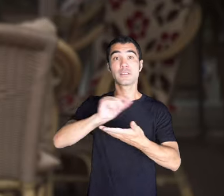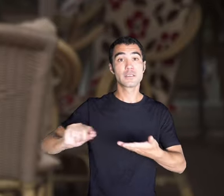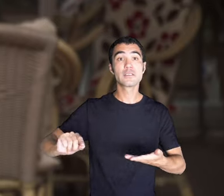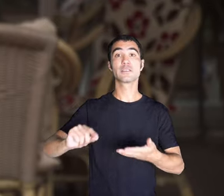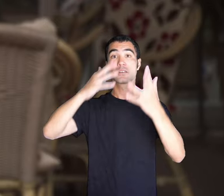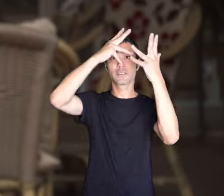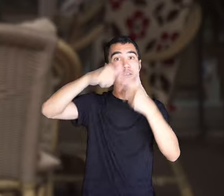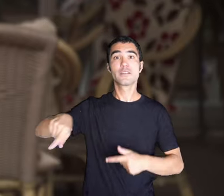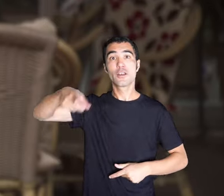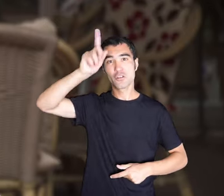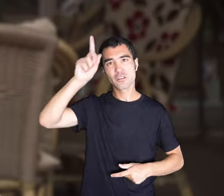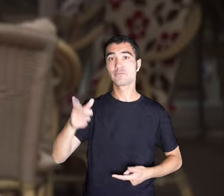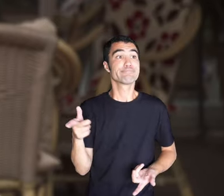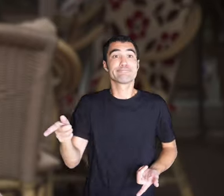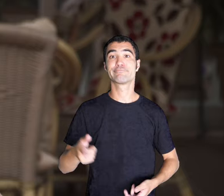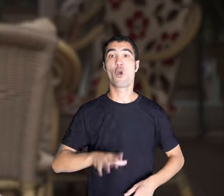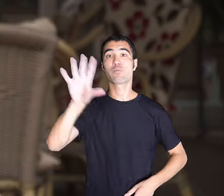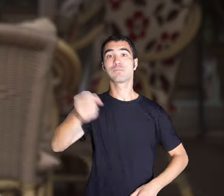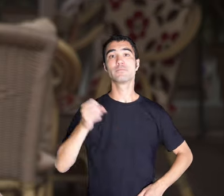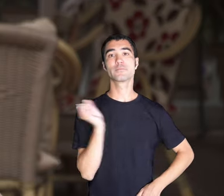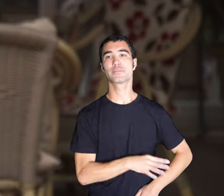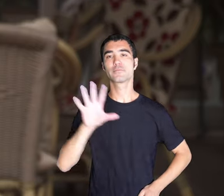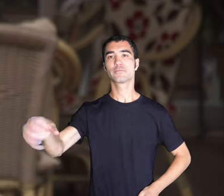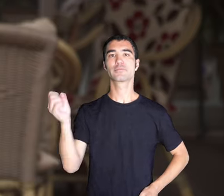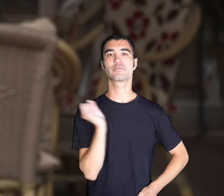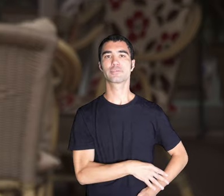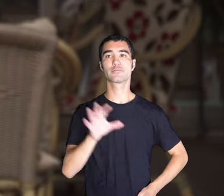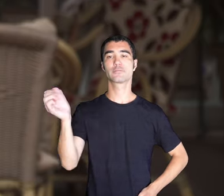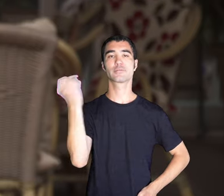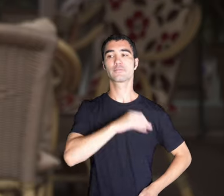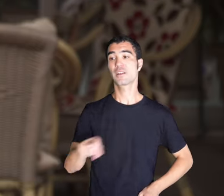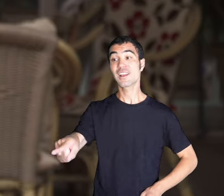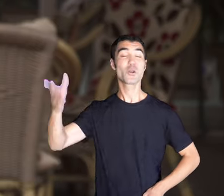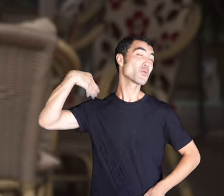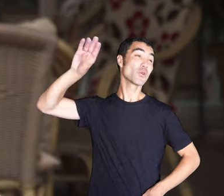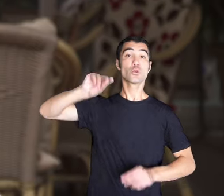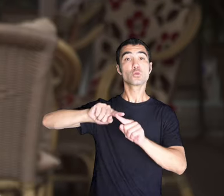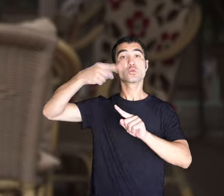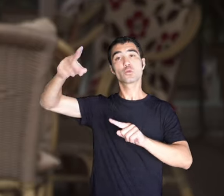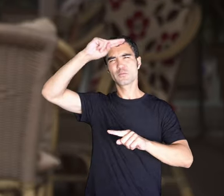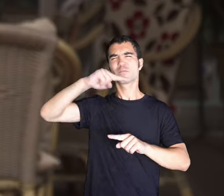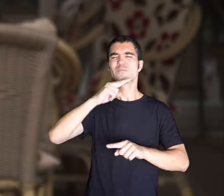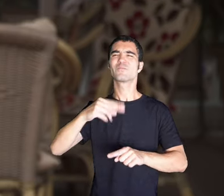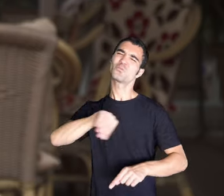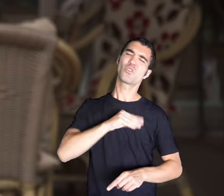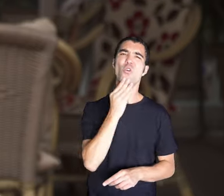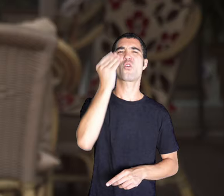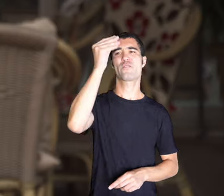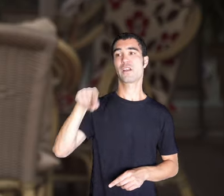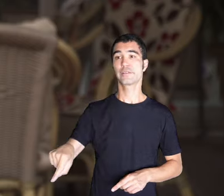ni contar. Ya está. Había perdido a su padre muy joven y no había